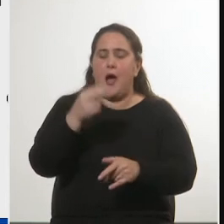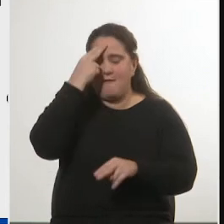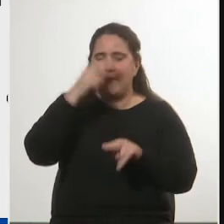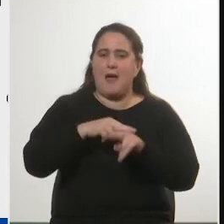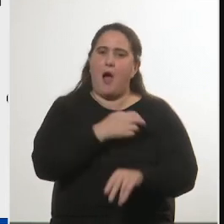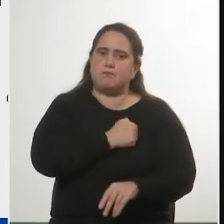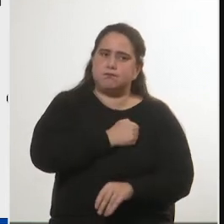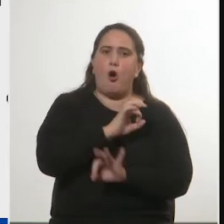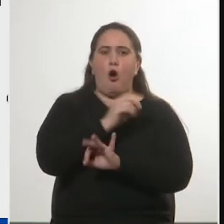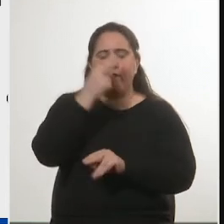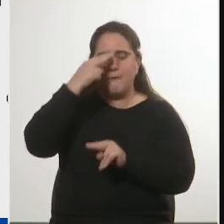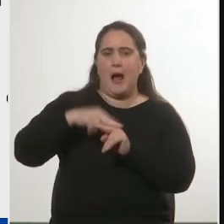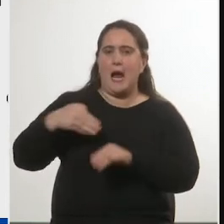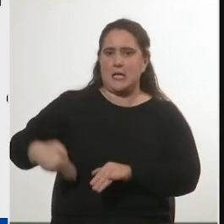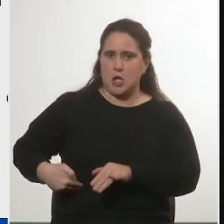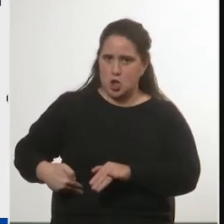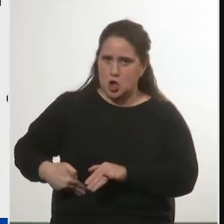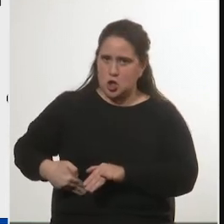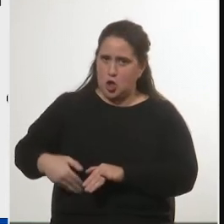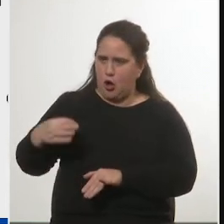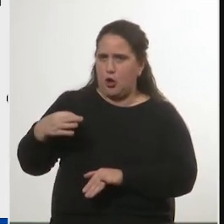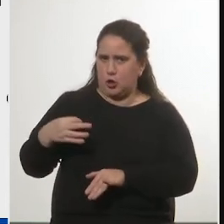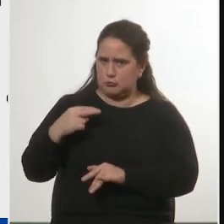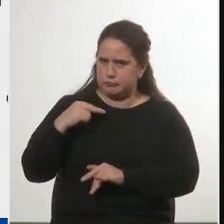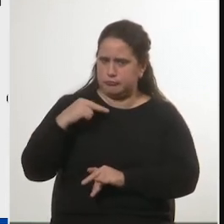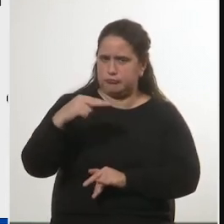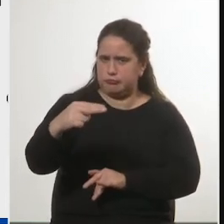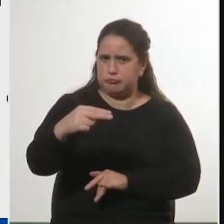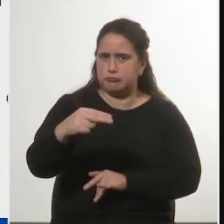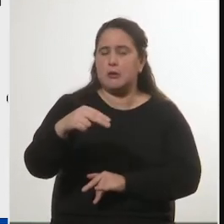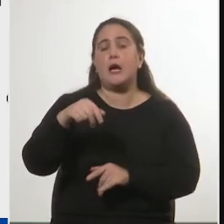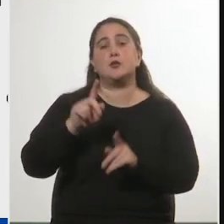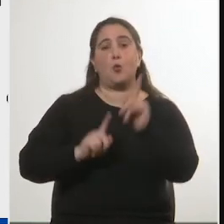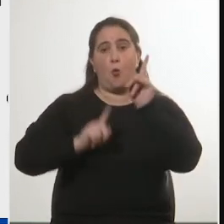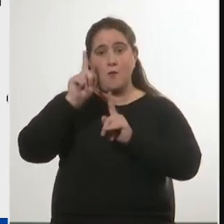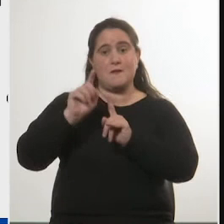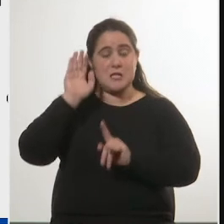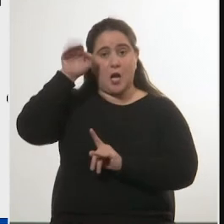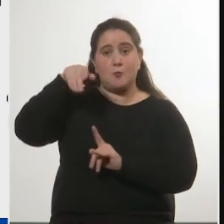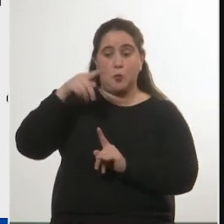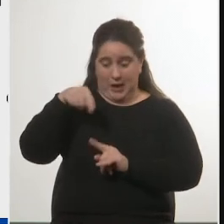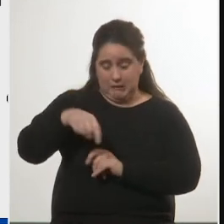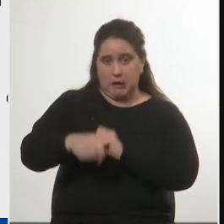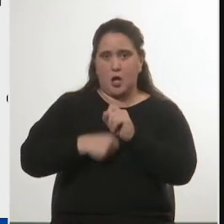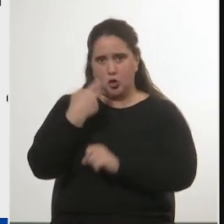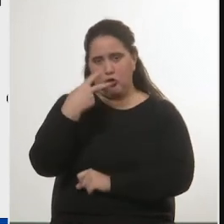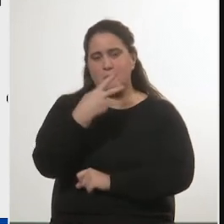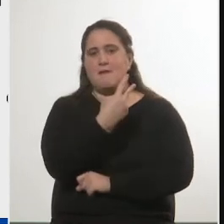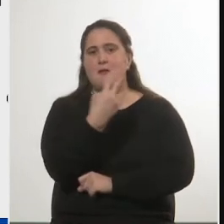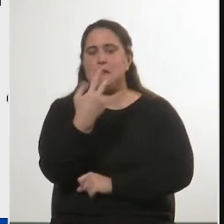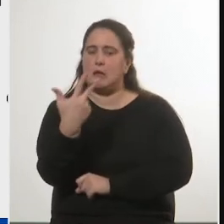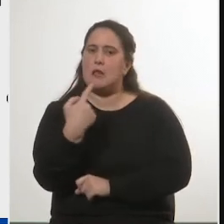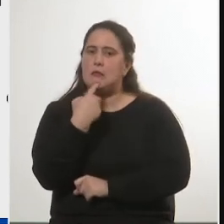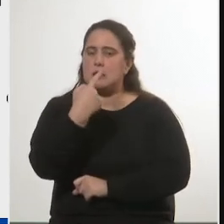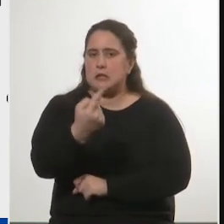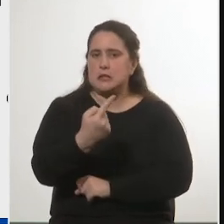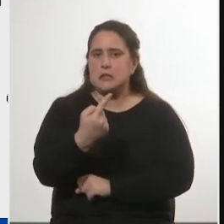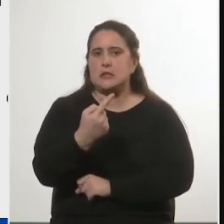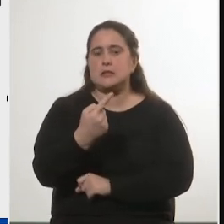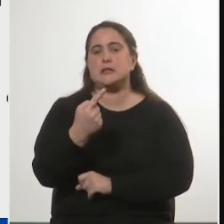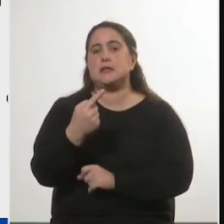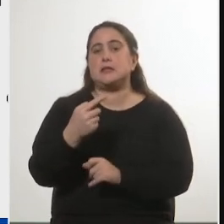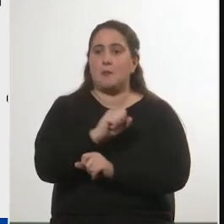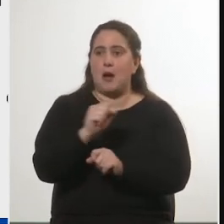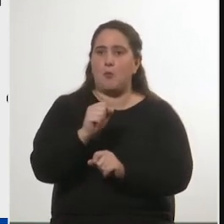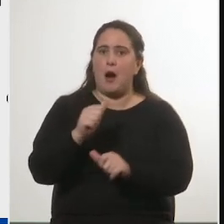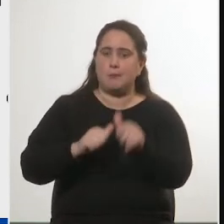o nefropatías crónicas, según documentos de la UDEAR de este año, del 2023, se recuerda que el paso